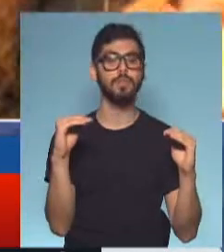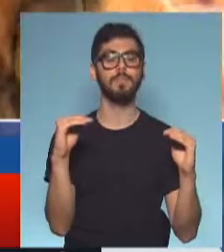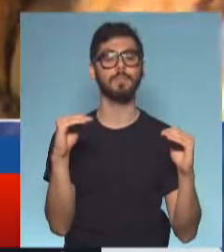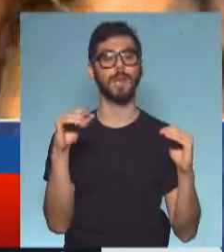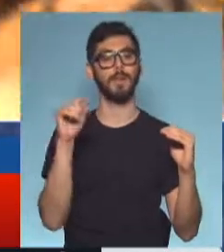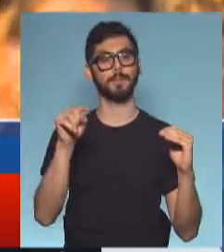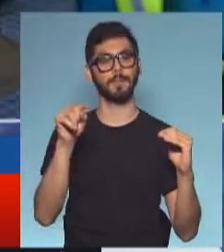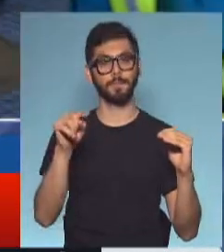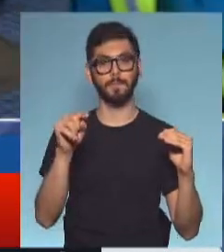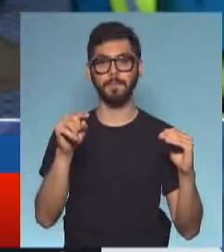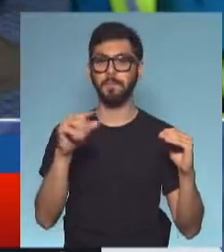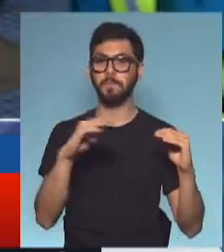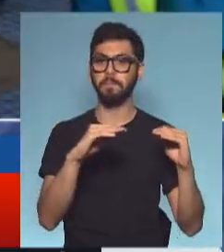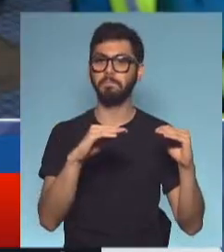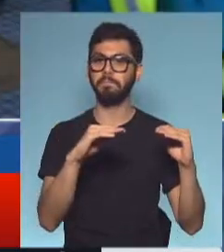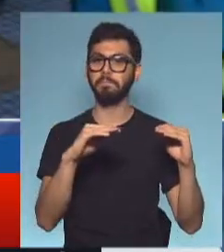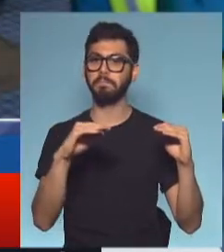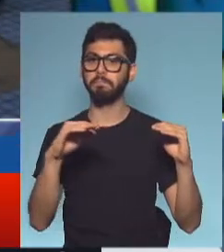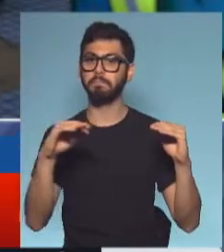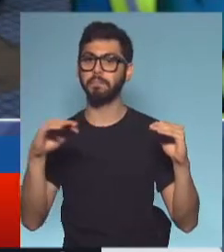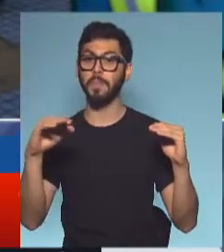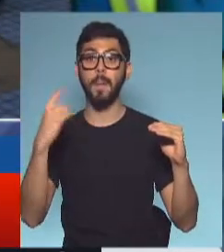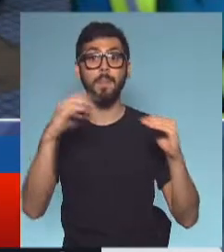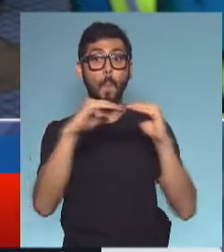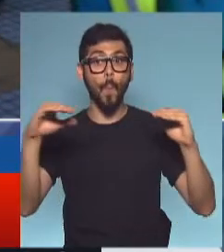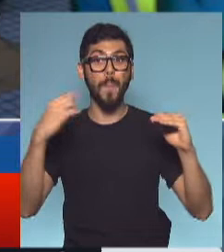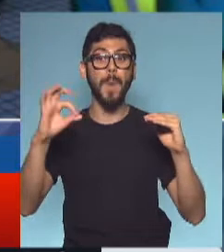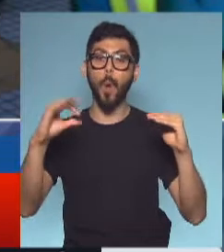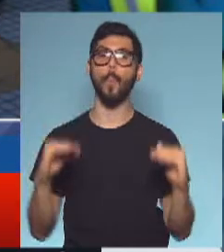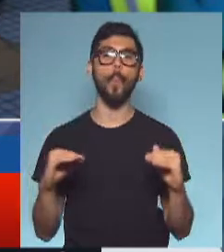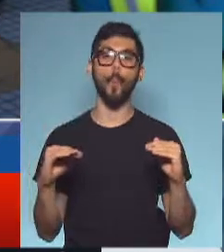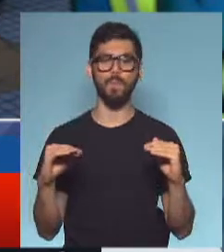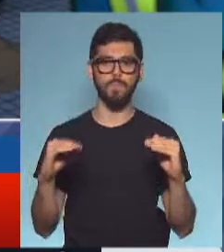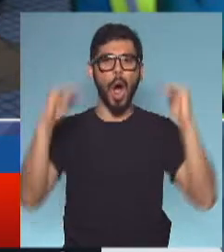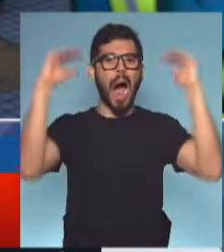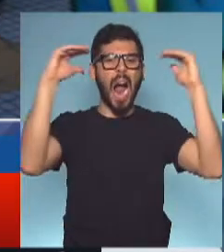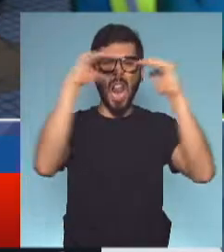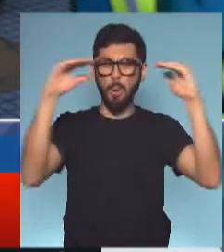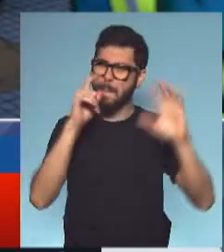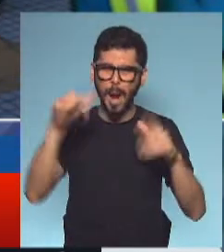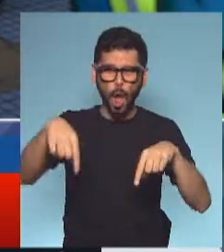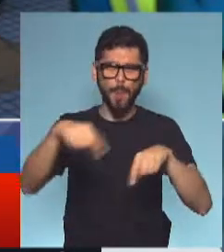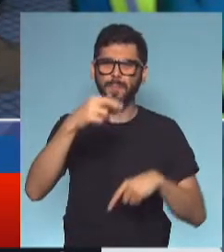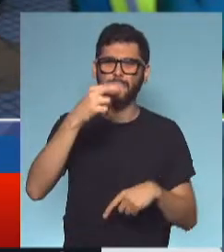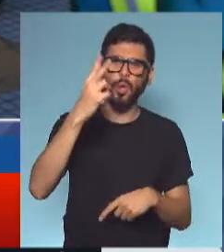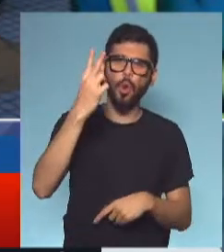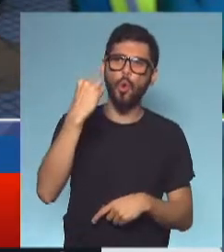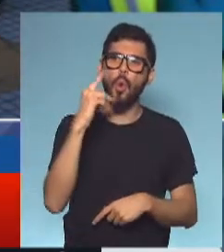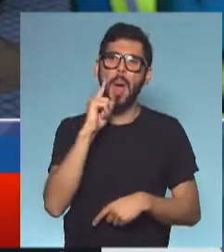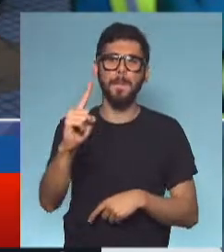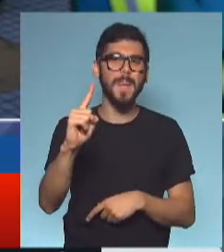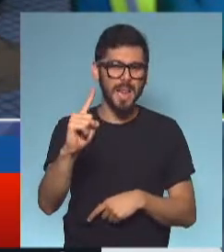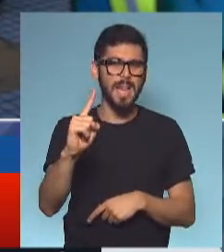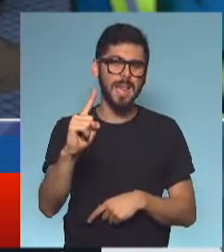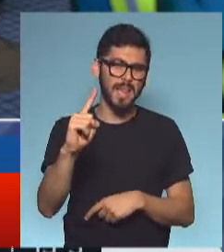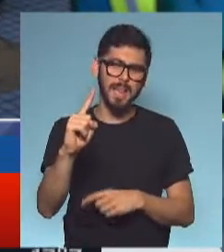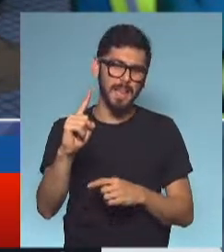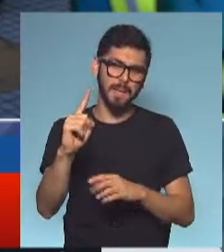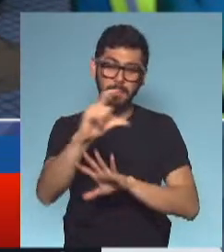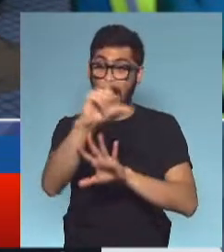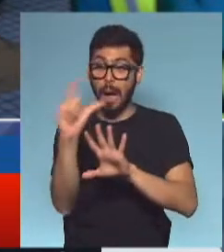aparece estancado el nivel de casos en un nivel muy alto, que es un nivel muy parecido al que tuvimos hoy, aproximadamente unos 9.000 casos.